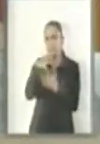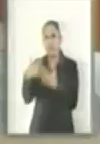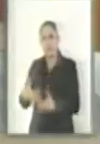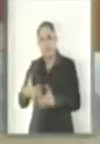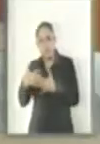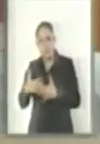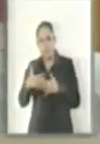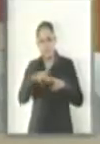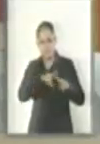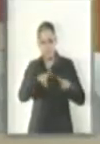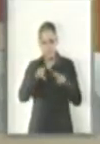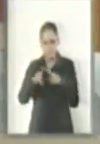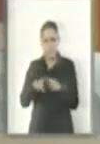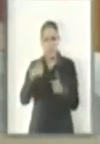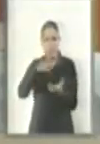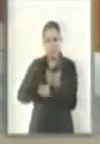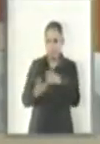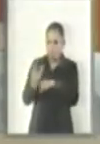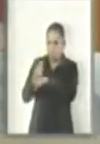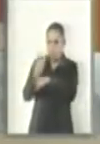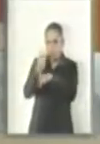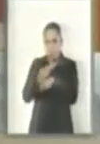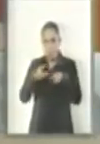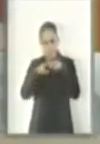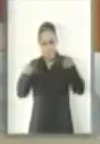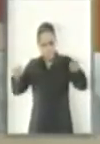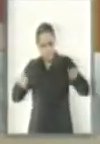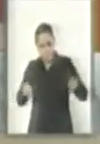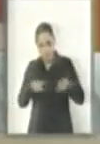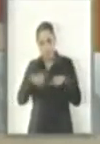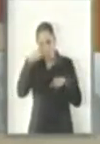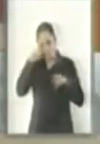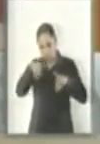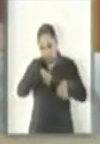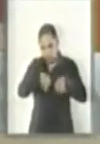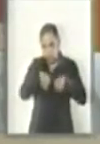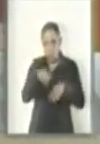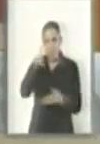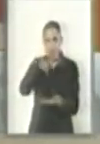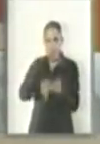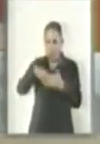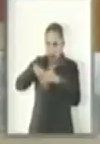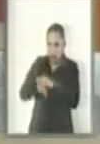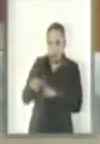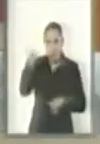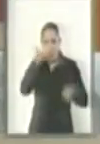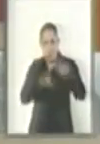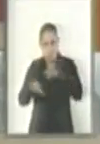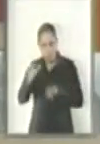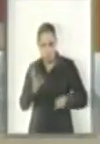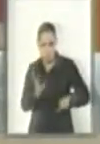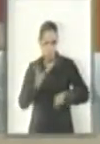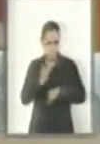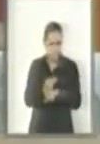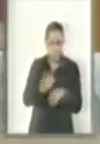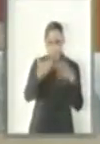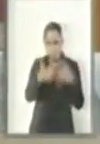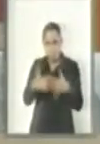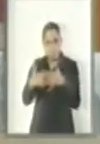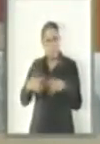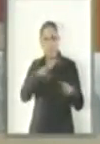los talleres, los patios de trabajo, los laboratorios, los servicios auxiliares y las áreas